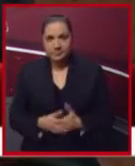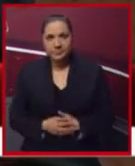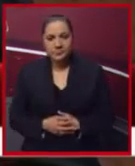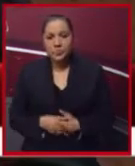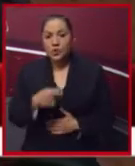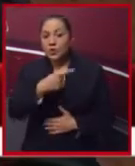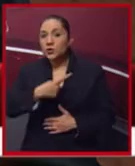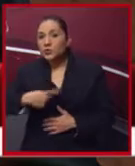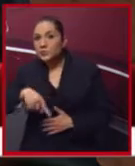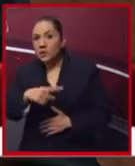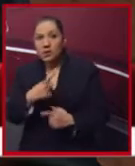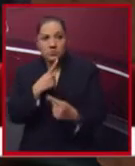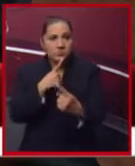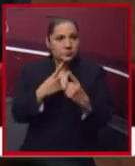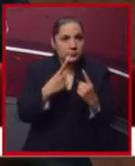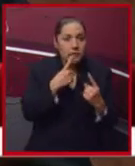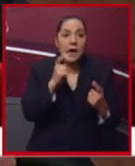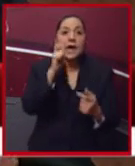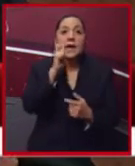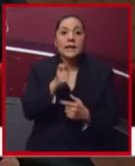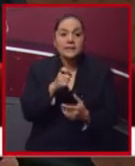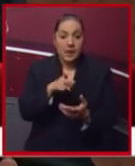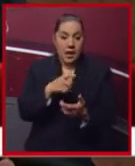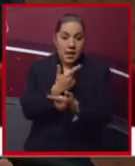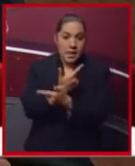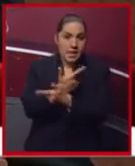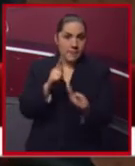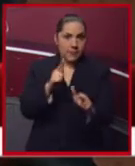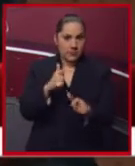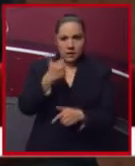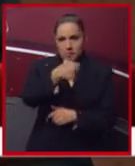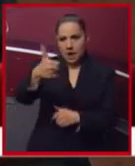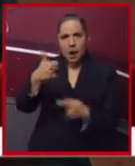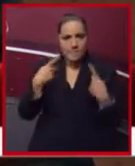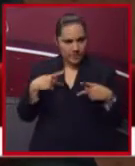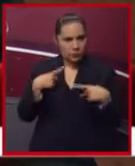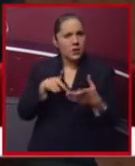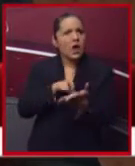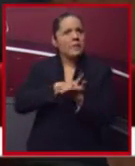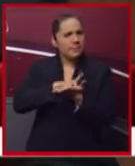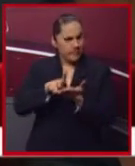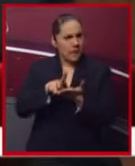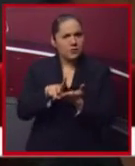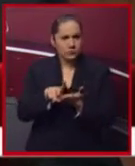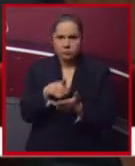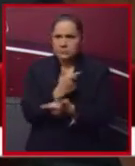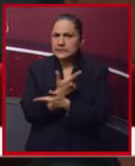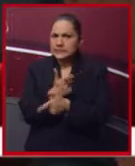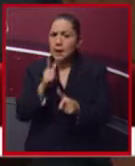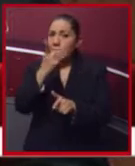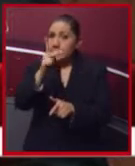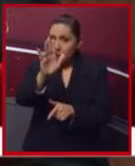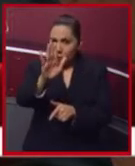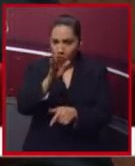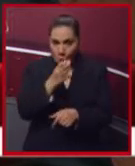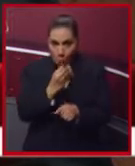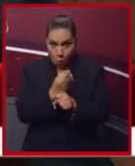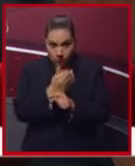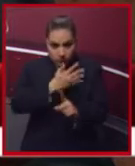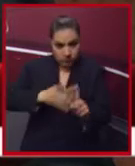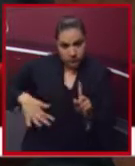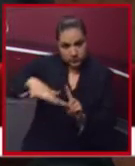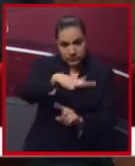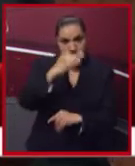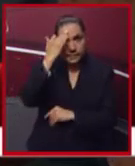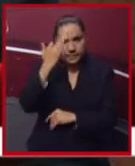la libertad como derecho fundamental y como derecho que debe ser limitado, pero en este contexto de violencia sí debemos ponderar estos